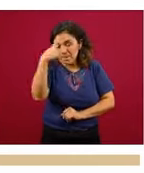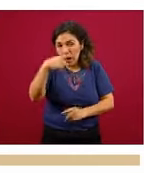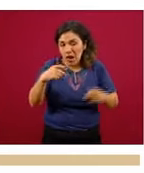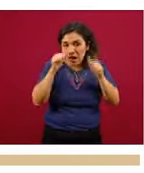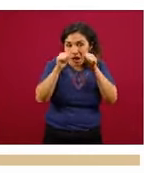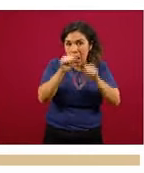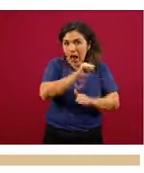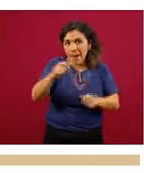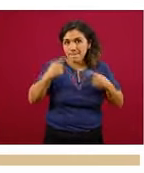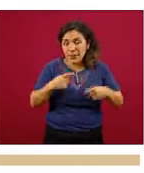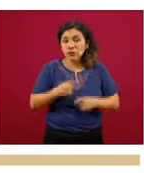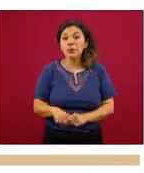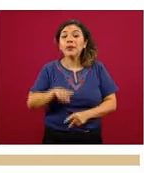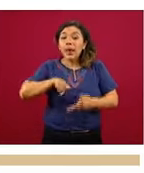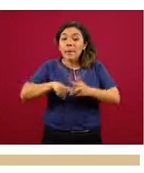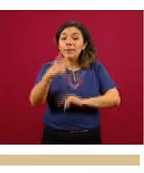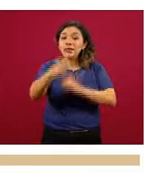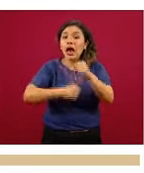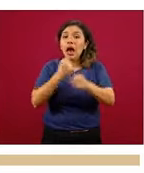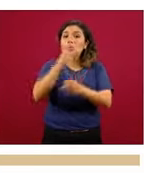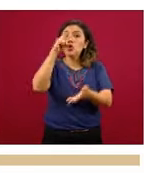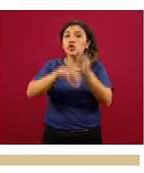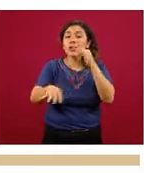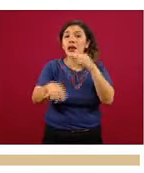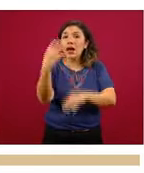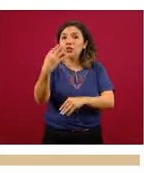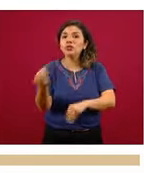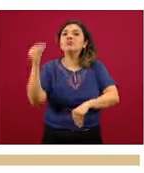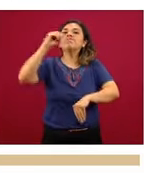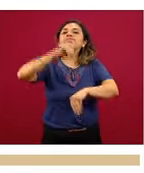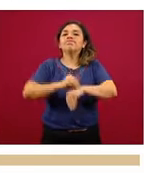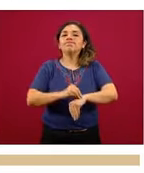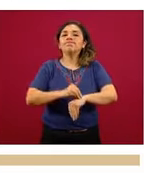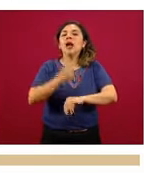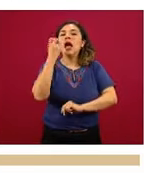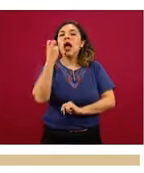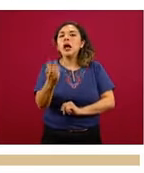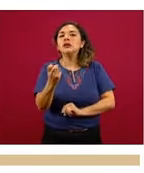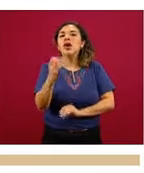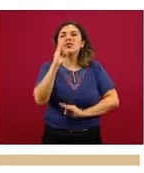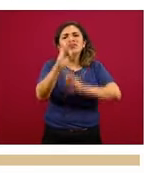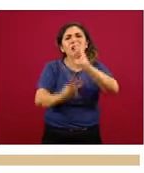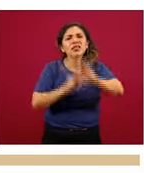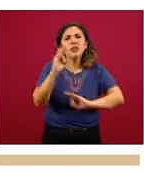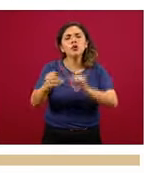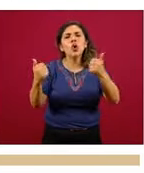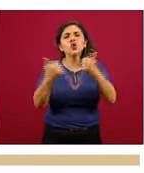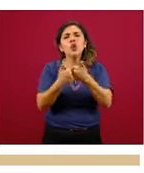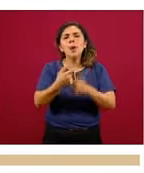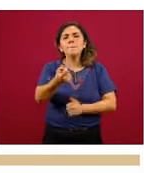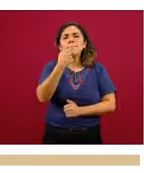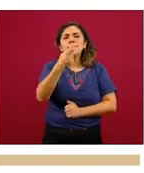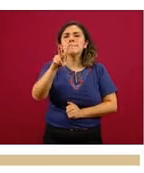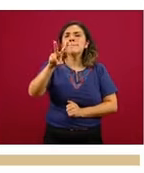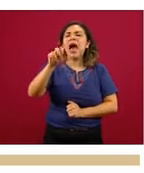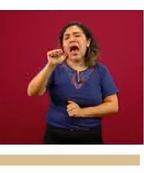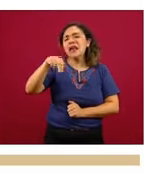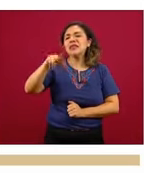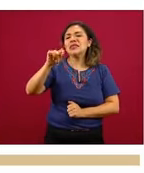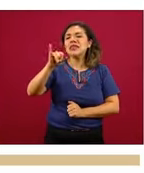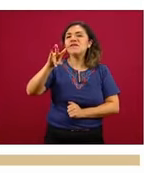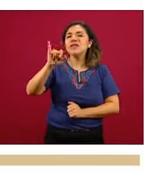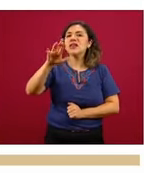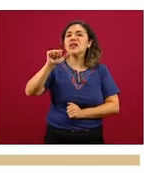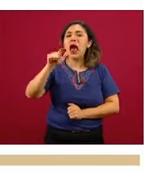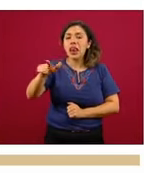personas. A partir del 2014 se introducen estos tratamientos antivirales de acción directa que